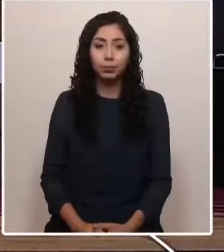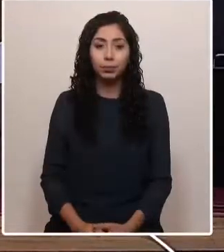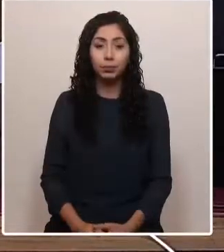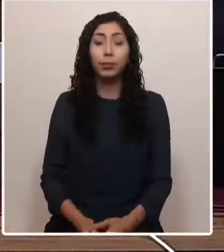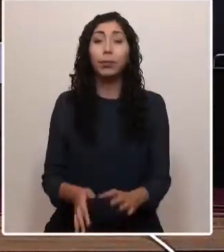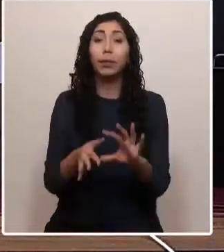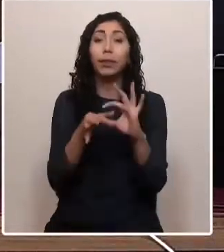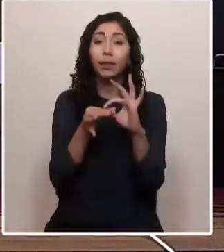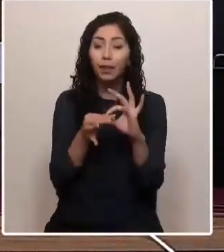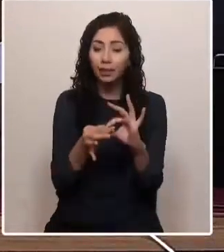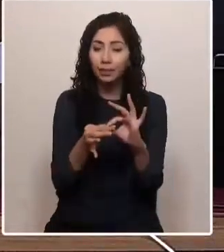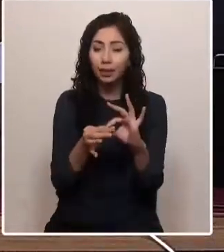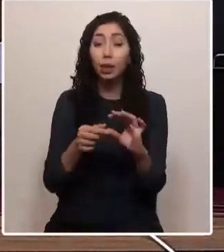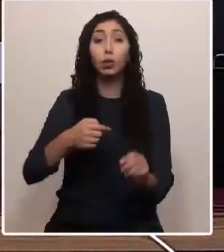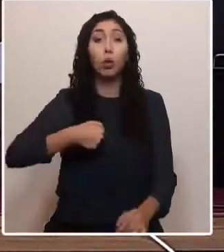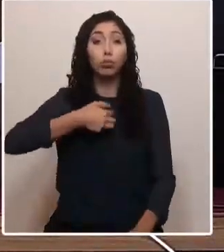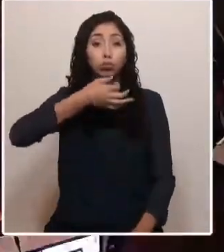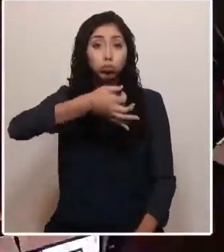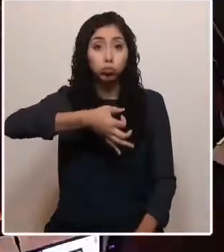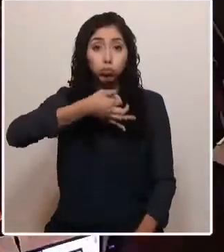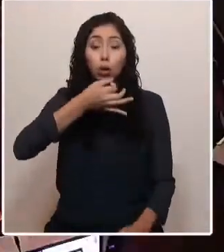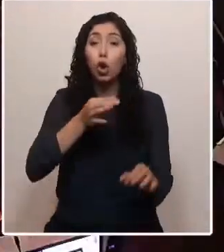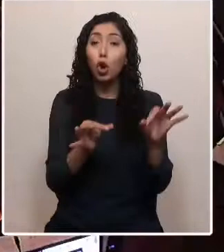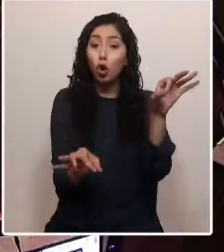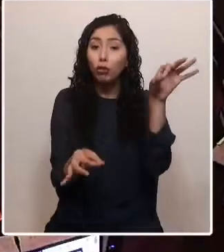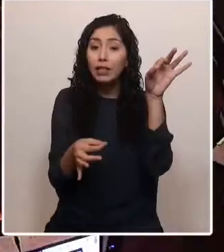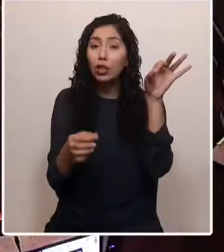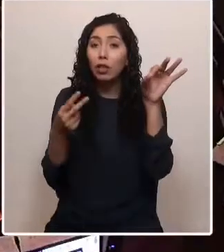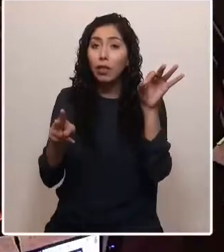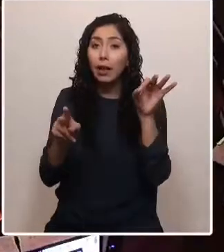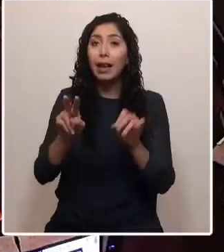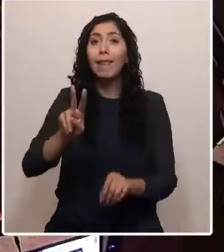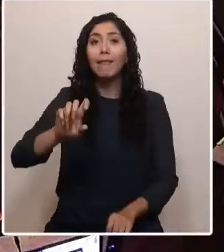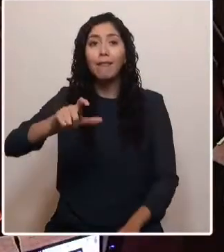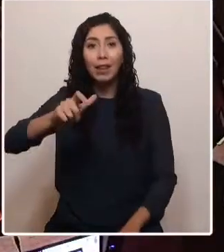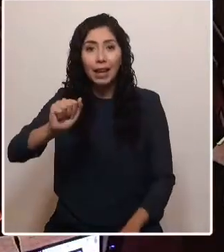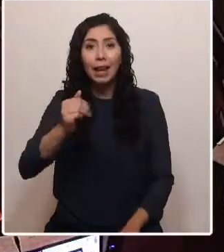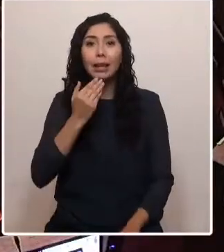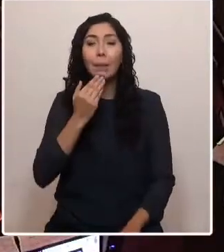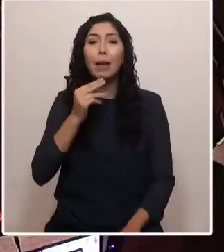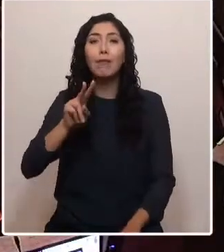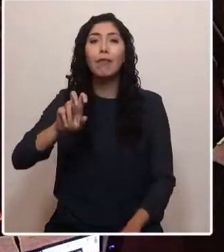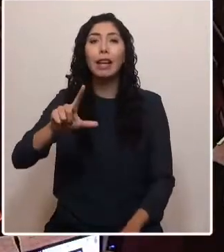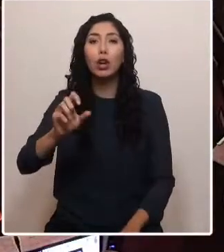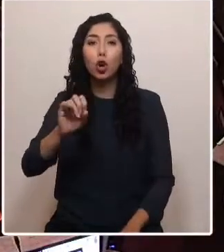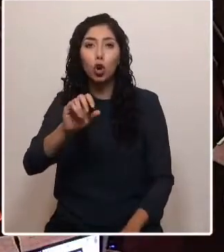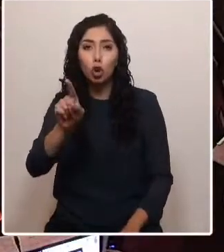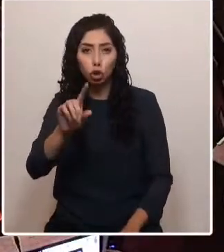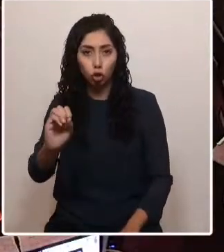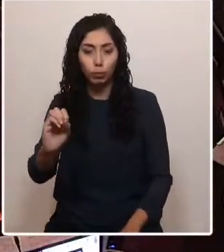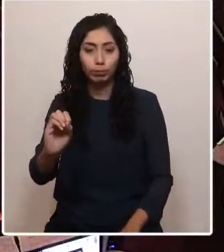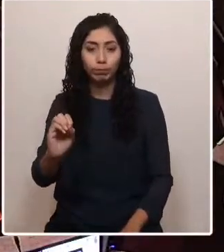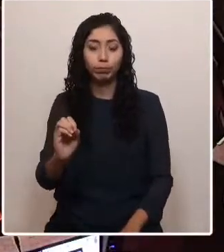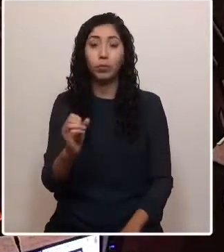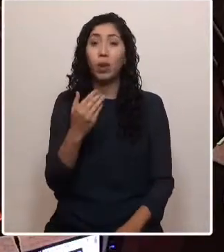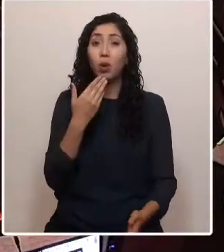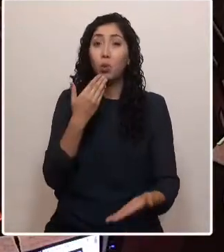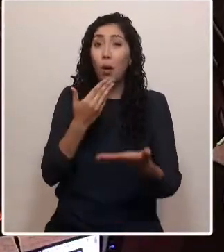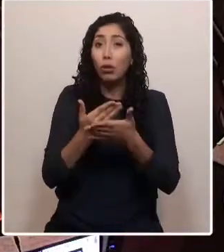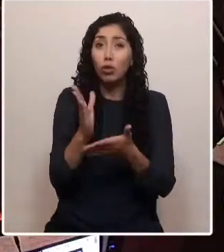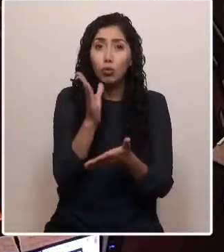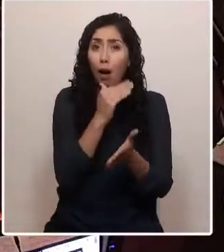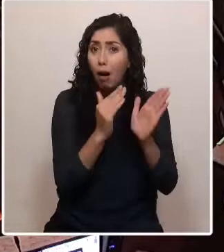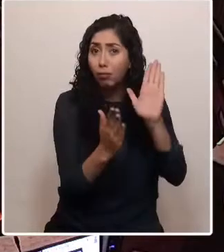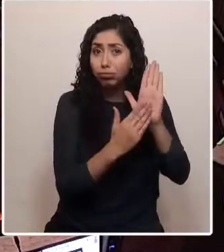Gracias. Me voy a referir al oficio de los convencionales Belga y Veloso. Cuando no hay argumentos, cuando no se cree de verdad en